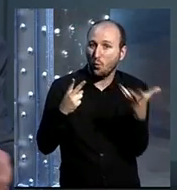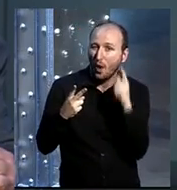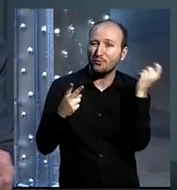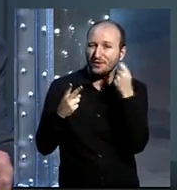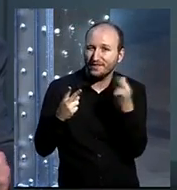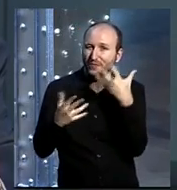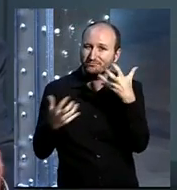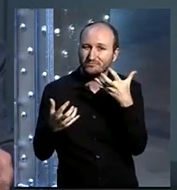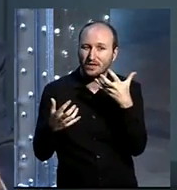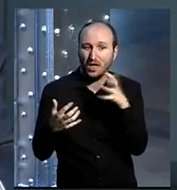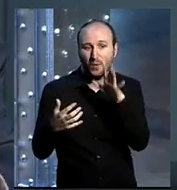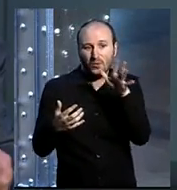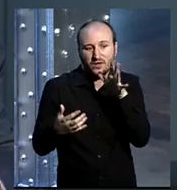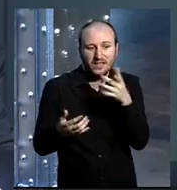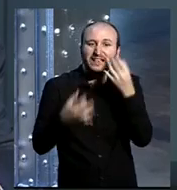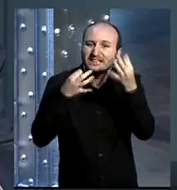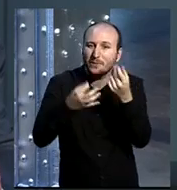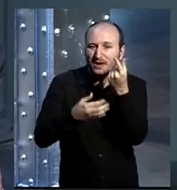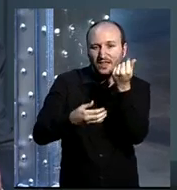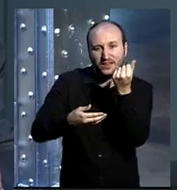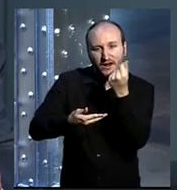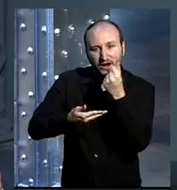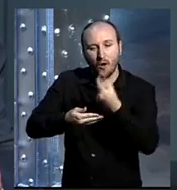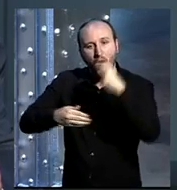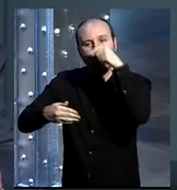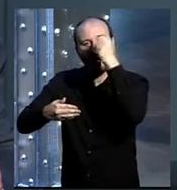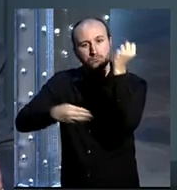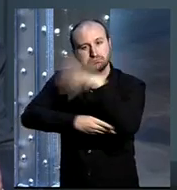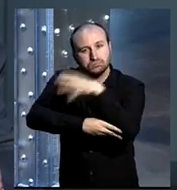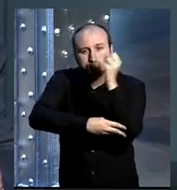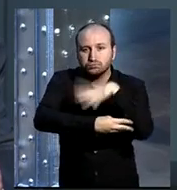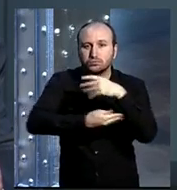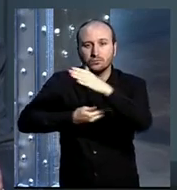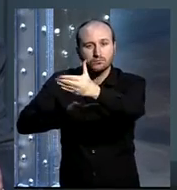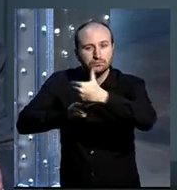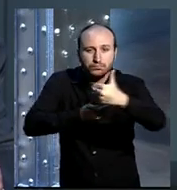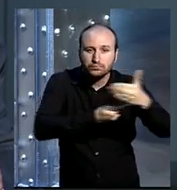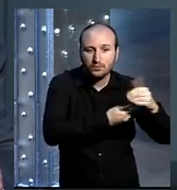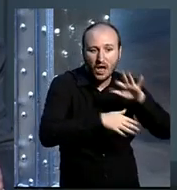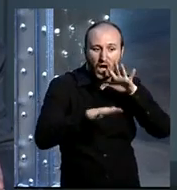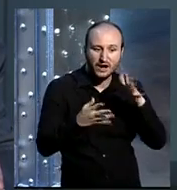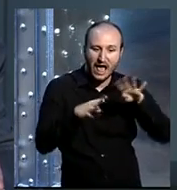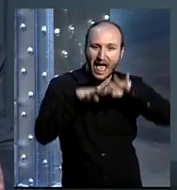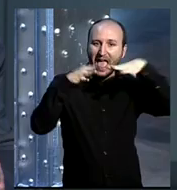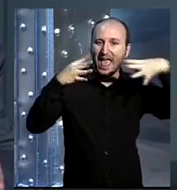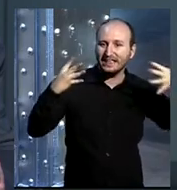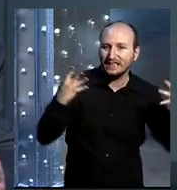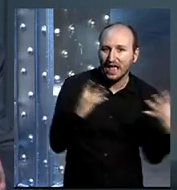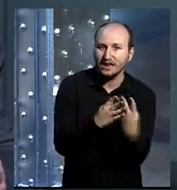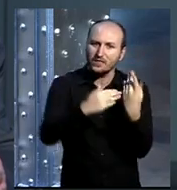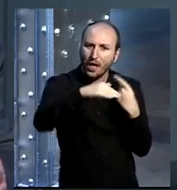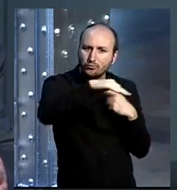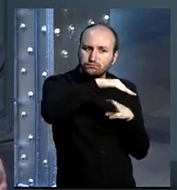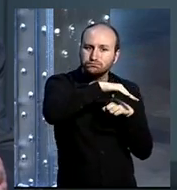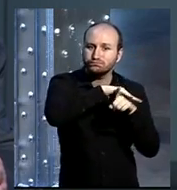una buena parte de los ingresos de que están haciendo, digamos, que Internet prospere, pues se deben,